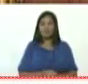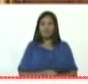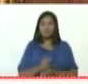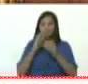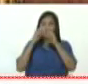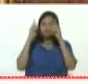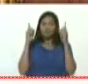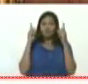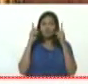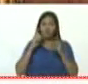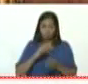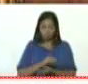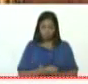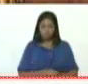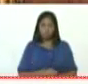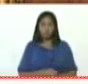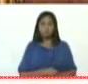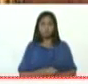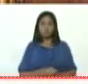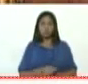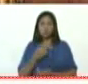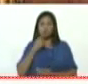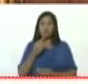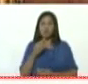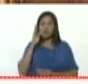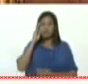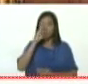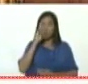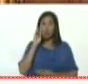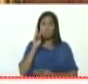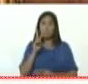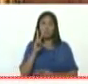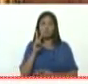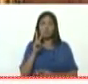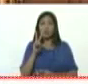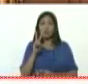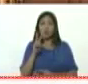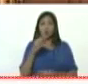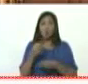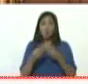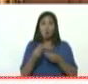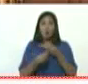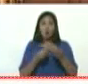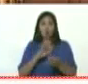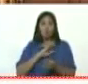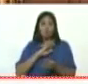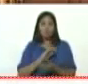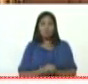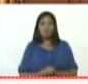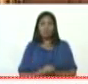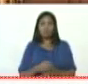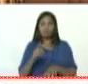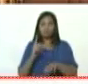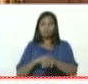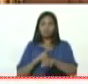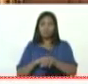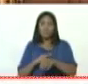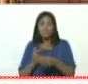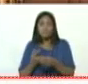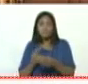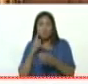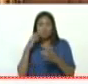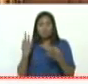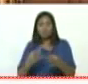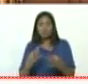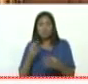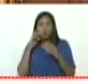Increíble. Yo le dije, mira Diosdado, transmite en vivo el programa como hago yo. En tiempo real, Facebook Live. Y